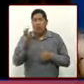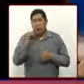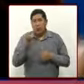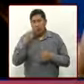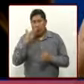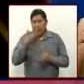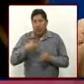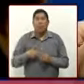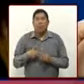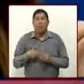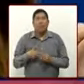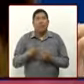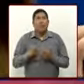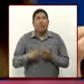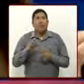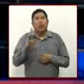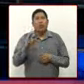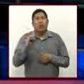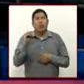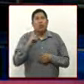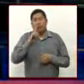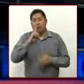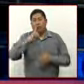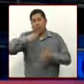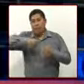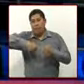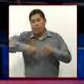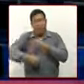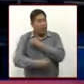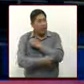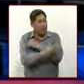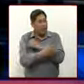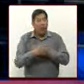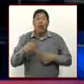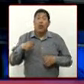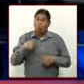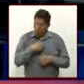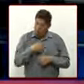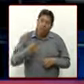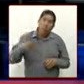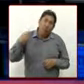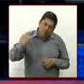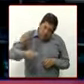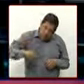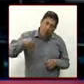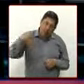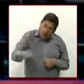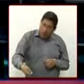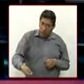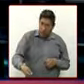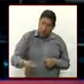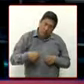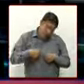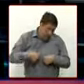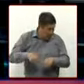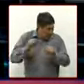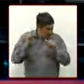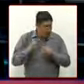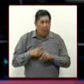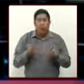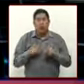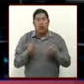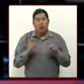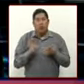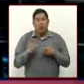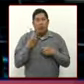gasolina, más del 80% de diésel, y estamos cubriendo eso, se está cubriendo, y lo vamos a seguir haciendo, pero